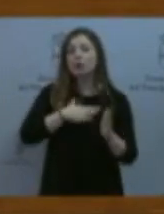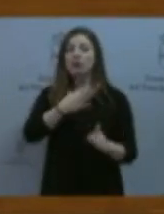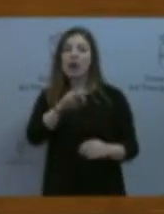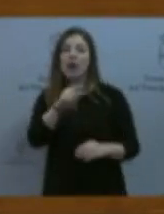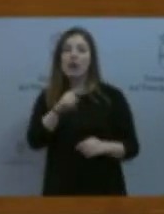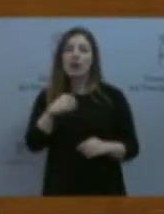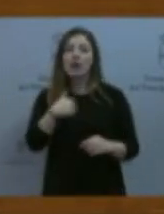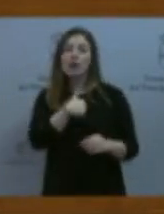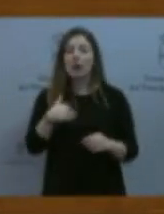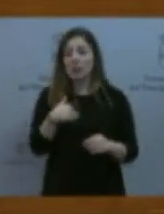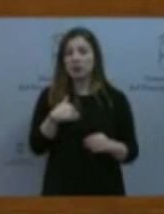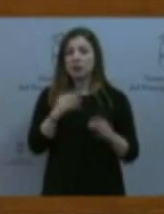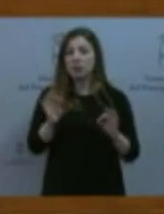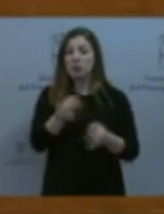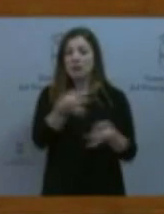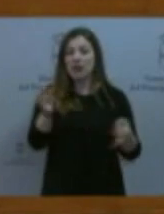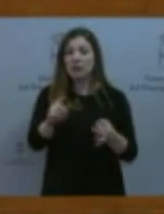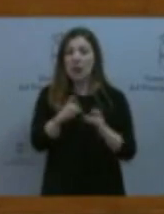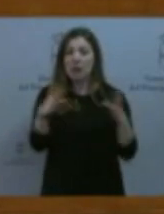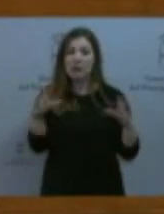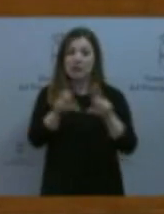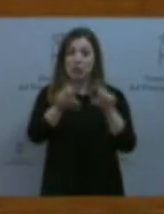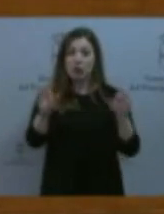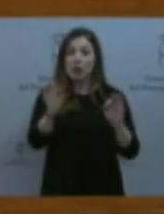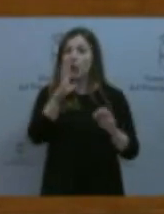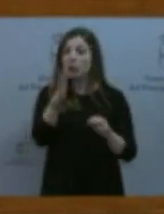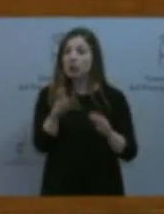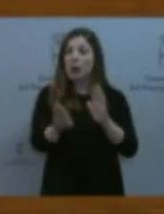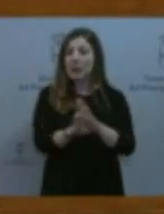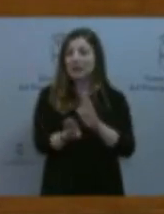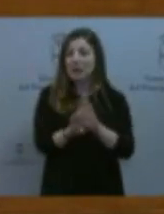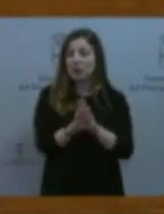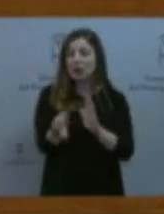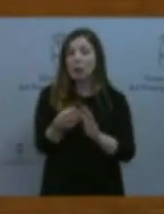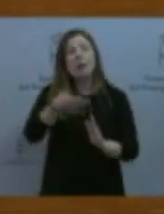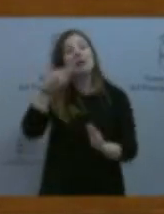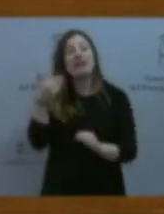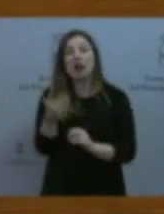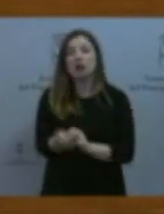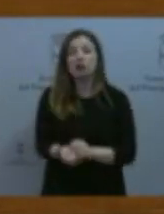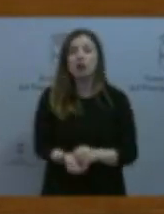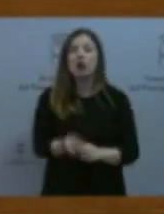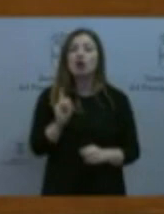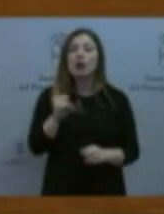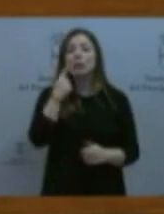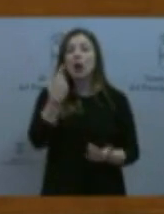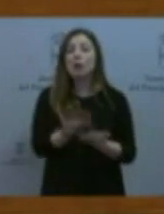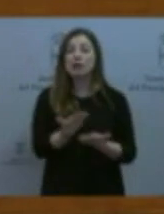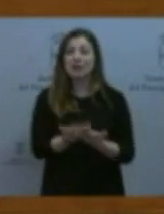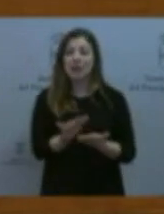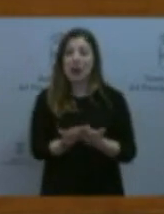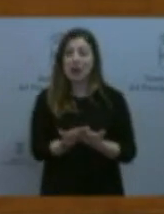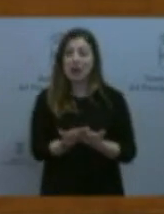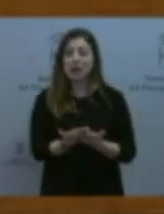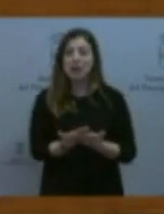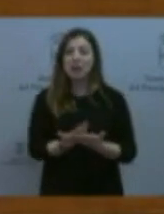institución. Por tanto, el mantenimiento de lo que son privilegios solo se justifica en cuanto atienda a un fin superior.